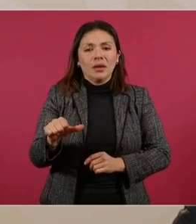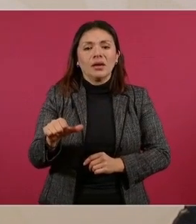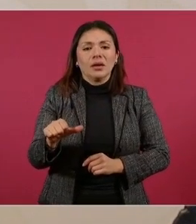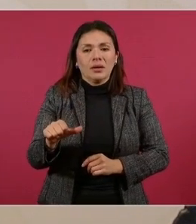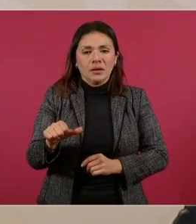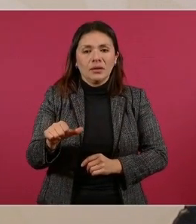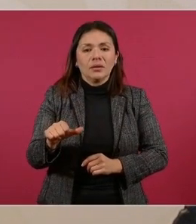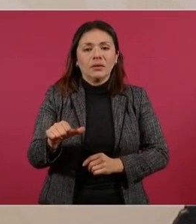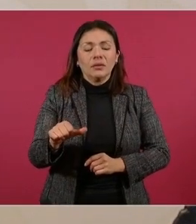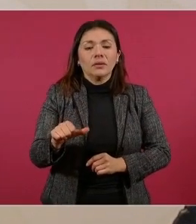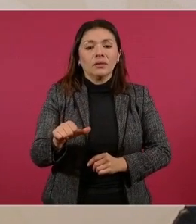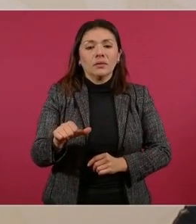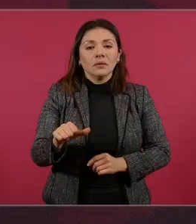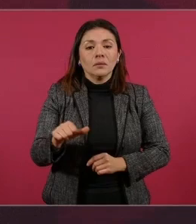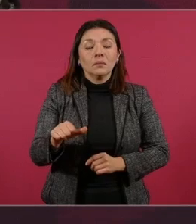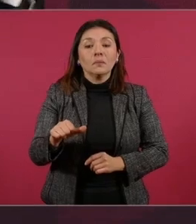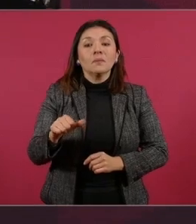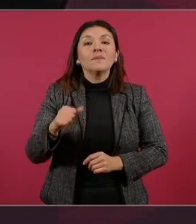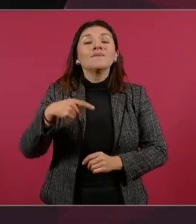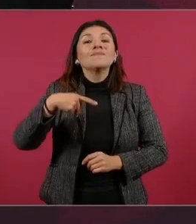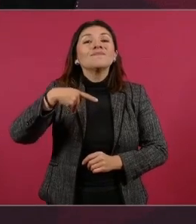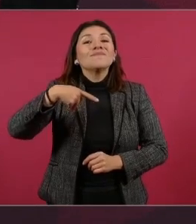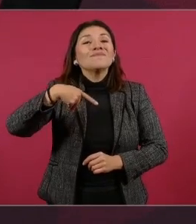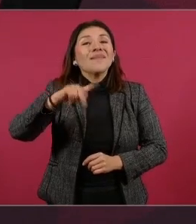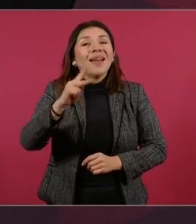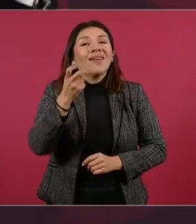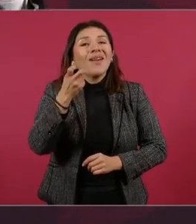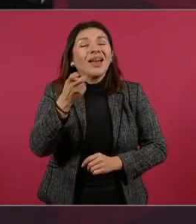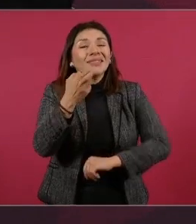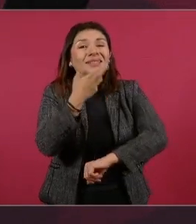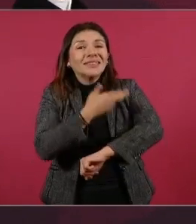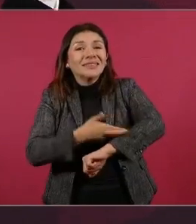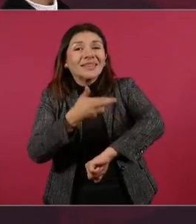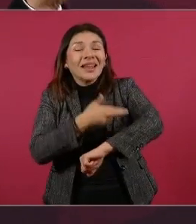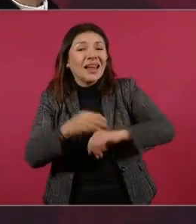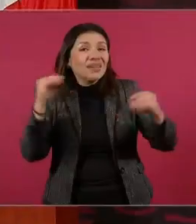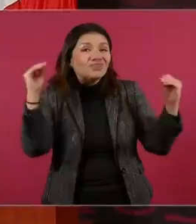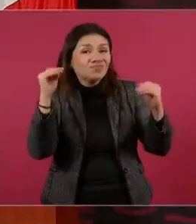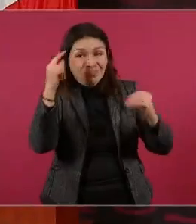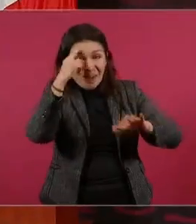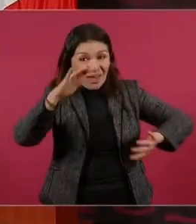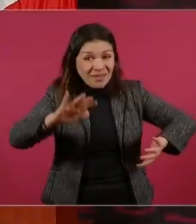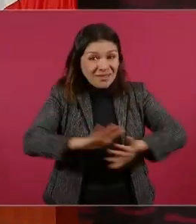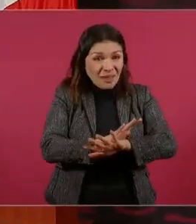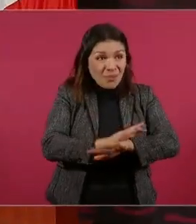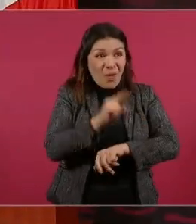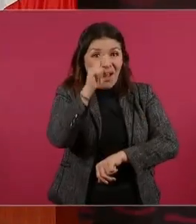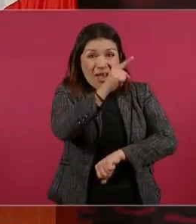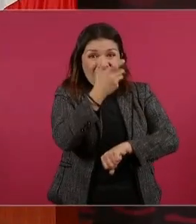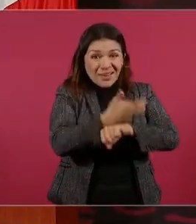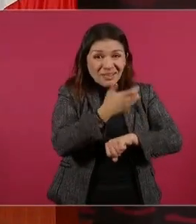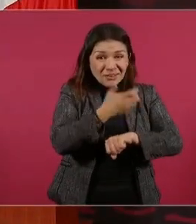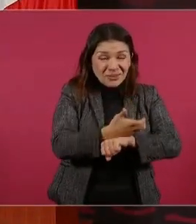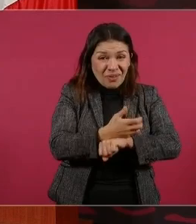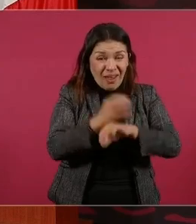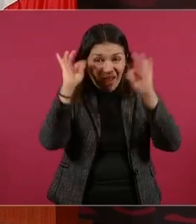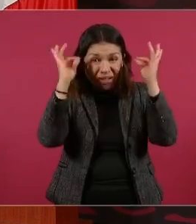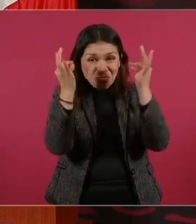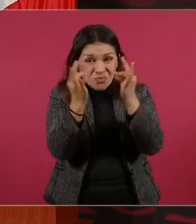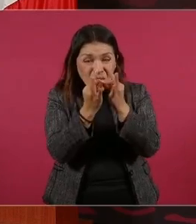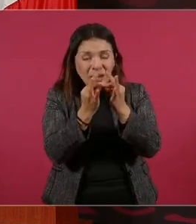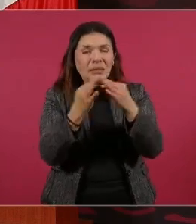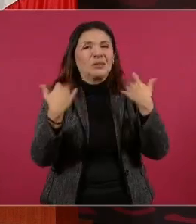aduana pero el trámite para un cambio de aduana en Estados Unidos